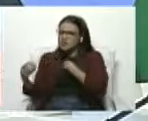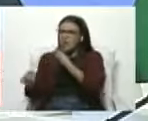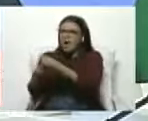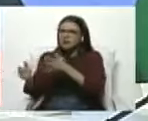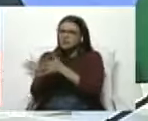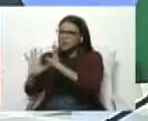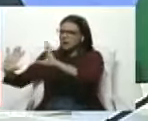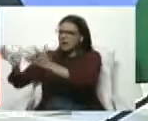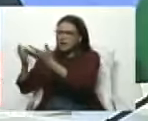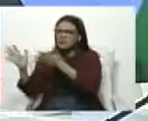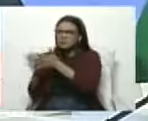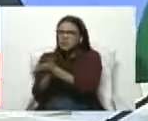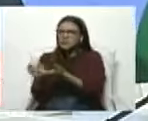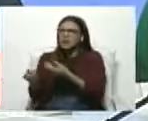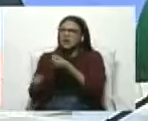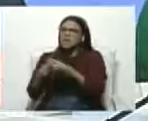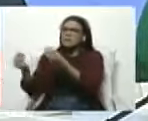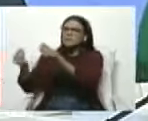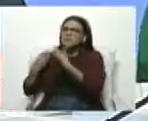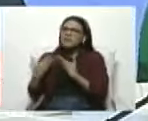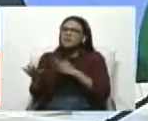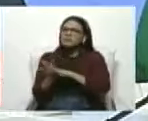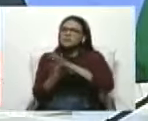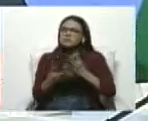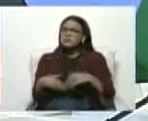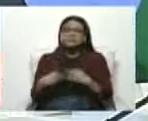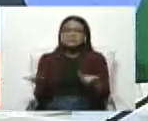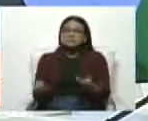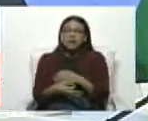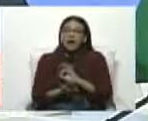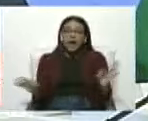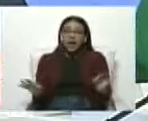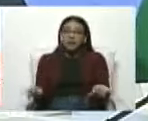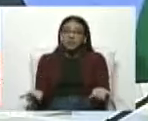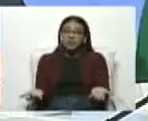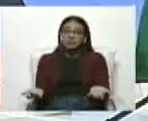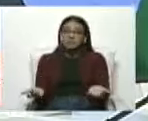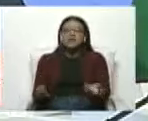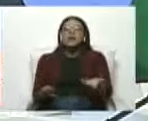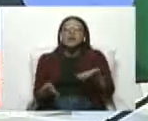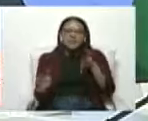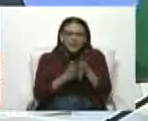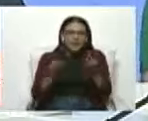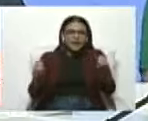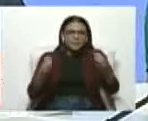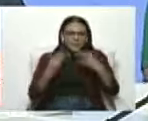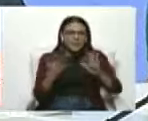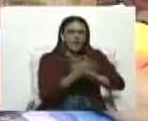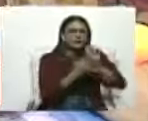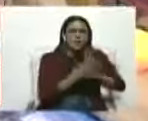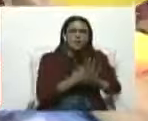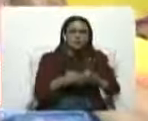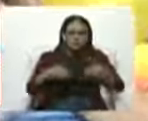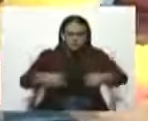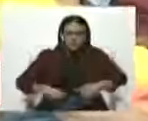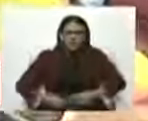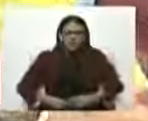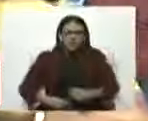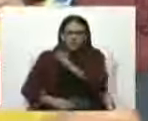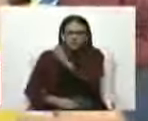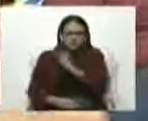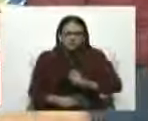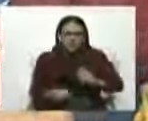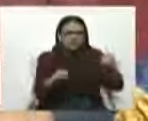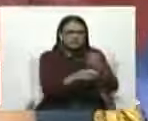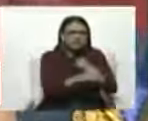Ahora, ¿qué hemos conseguido con la paz? Aquí va el país, ves, despertando, solo, con nuestro esfuerzo y una política desde el gobierno